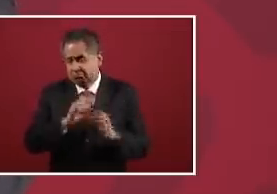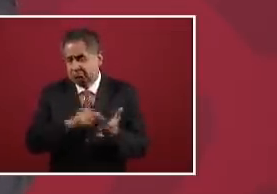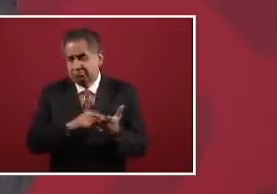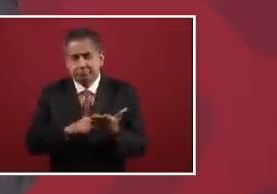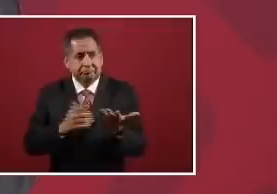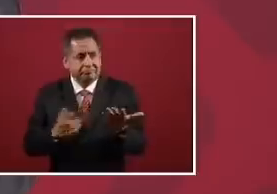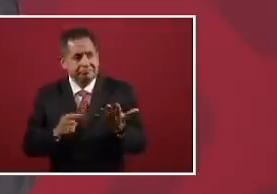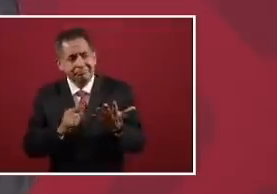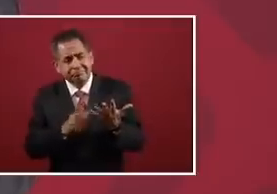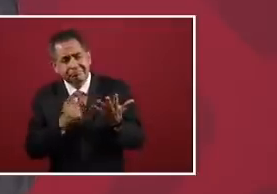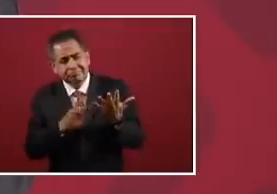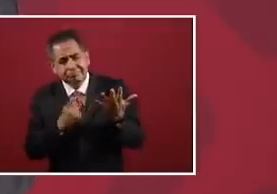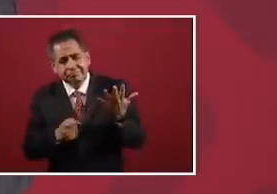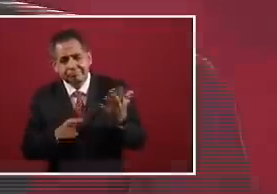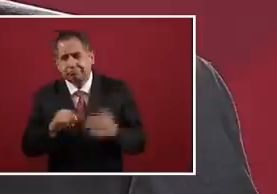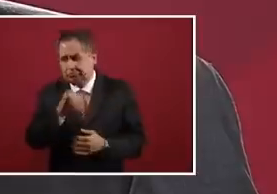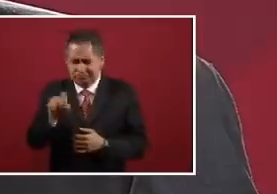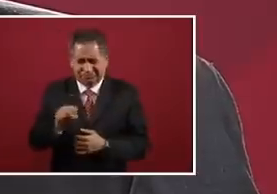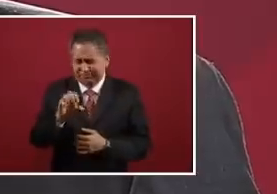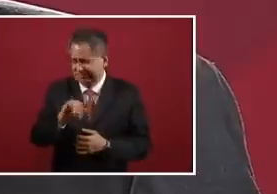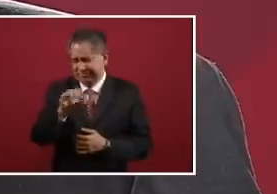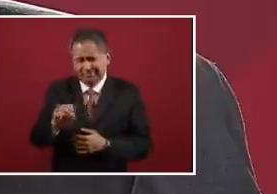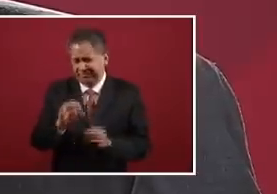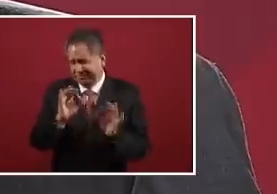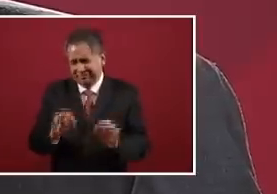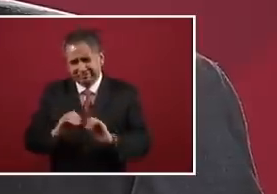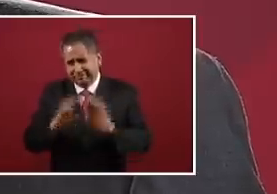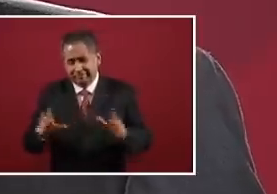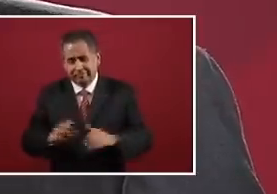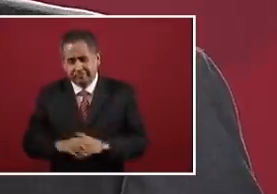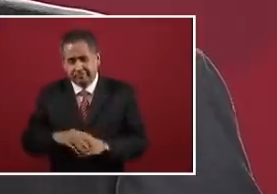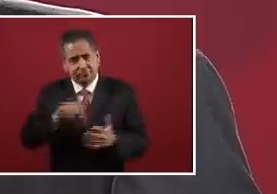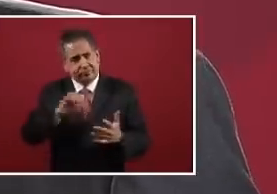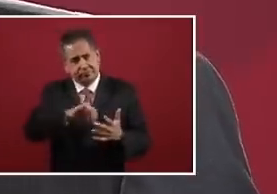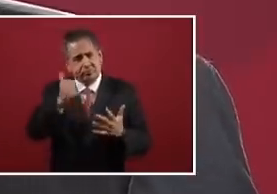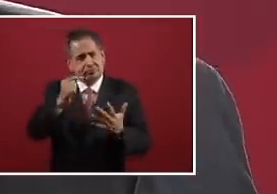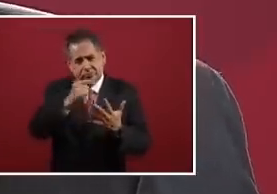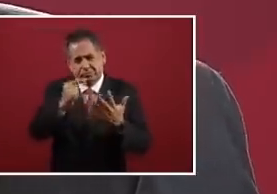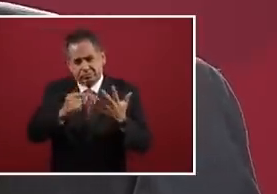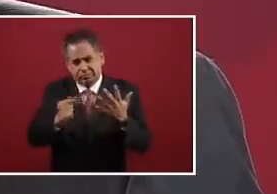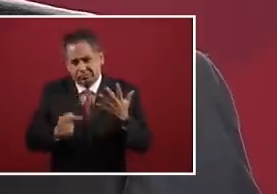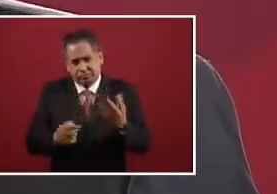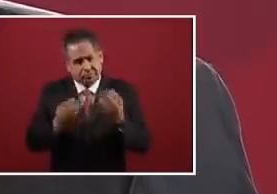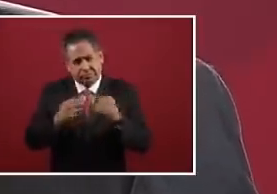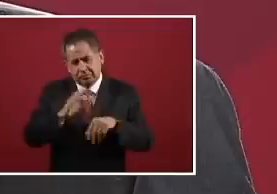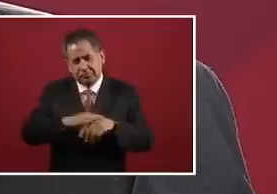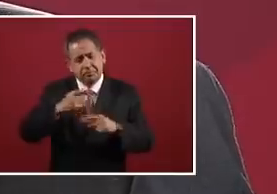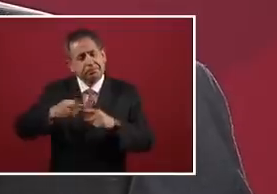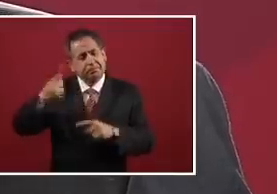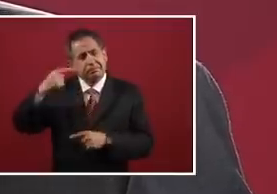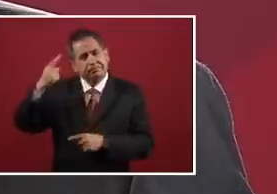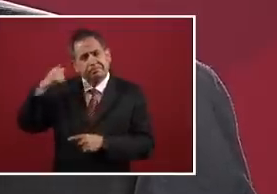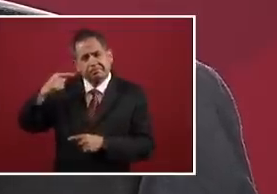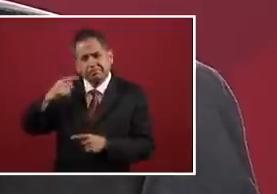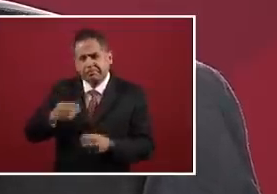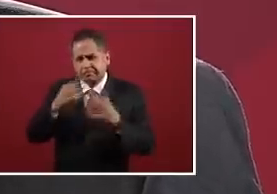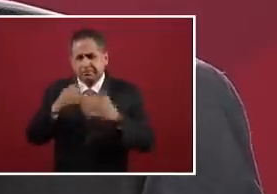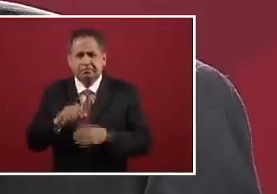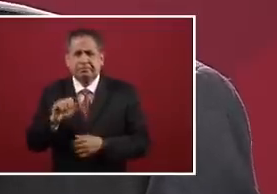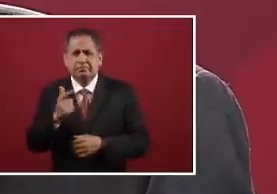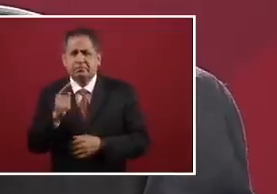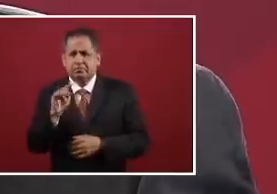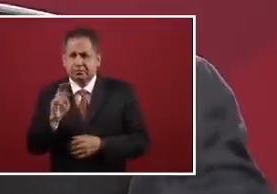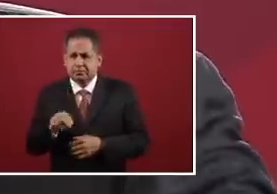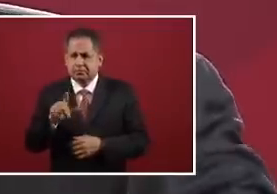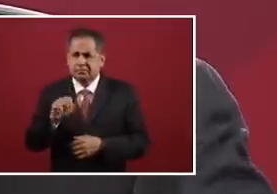y José José, y otros más, muchos más antes, Agustín Lara,